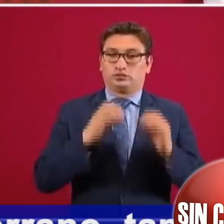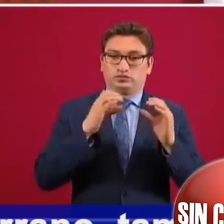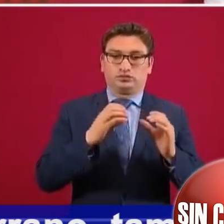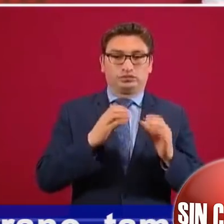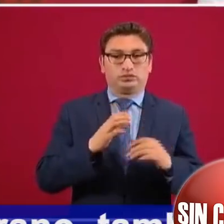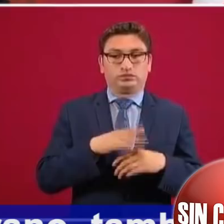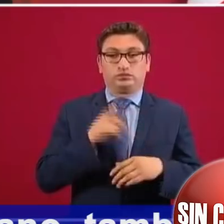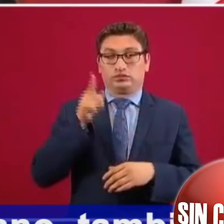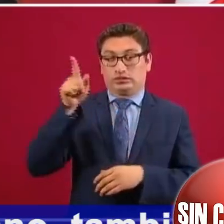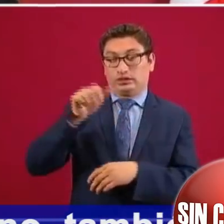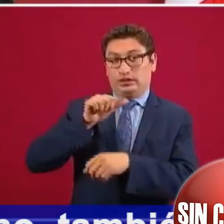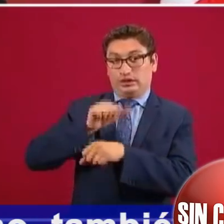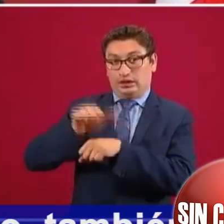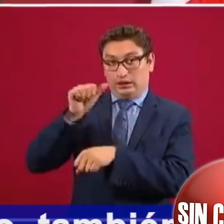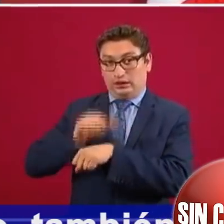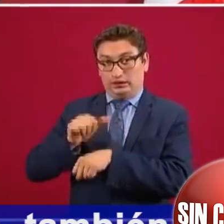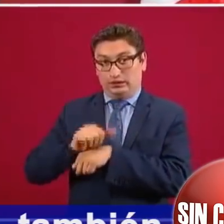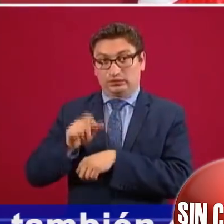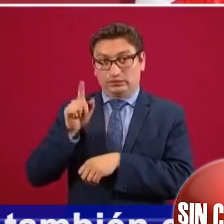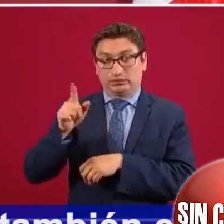Argentina entró en crisis hace poco